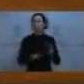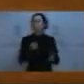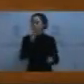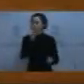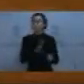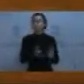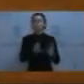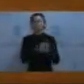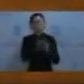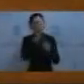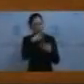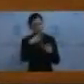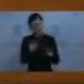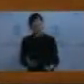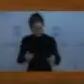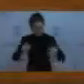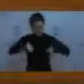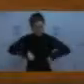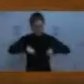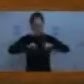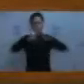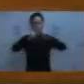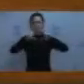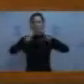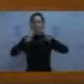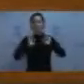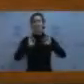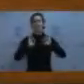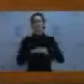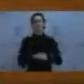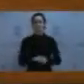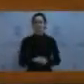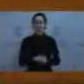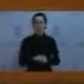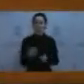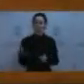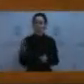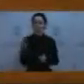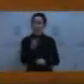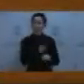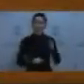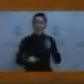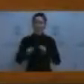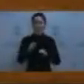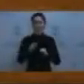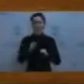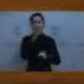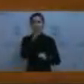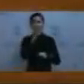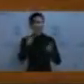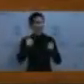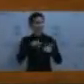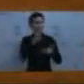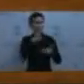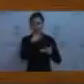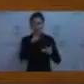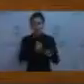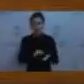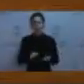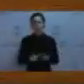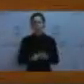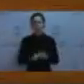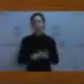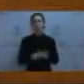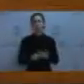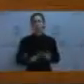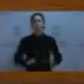que tienen vigencia aquí en Asturias. Esas son las que hay que tocar primero porque son las más inmediatas y las parroquias rurales lo